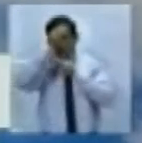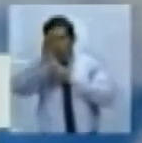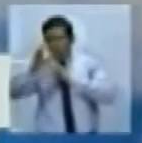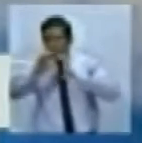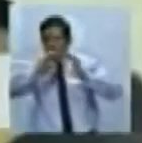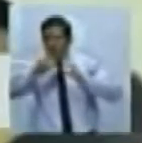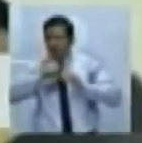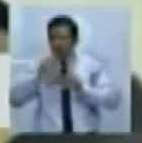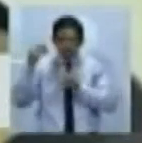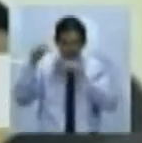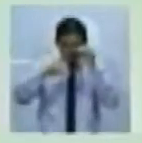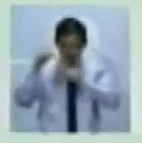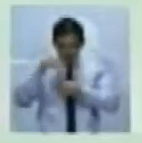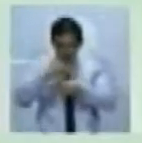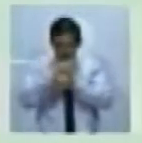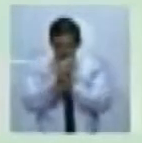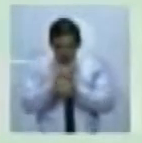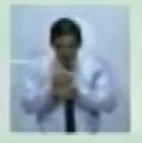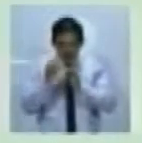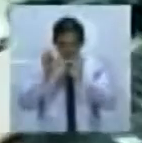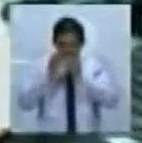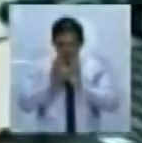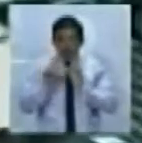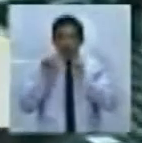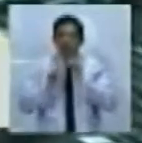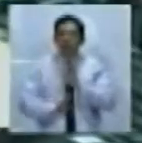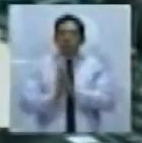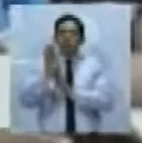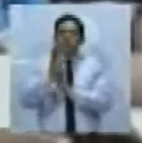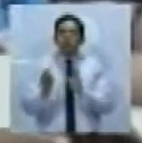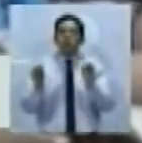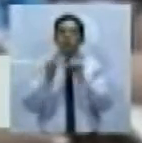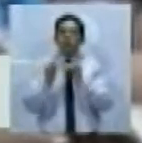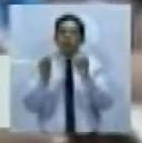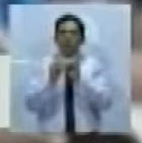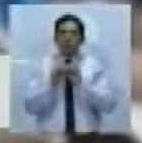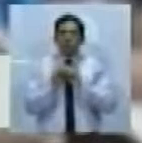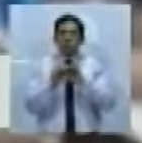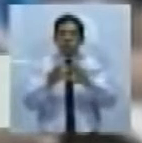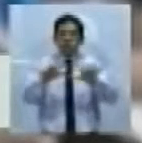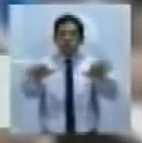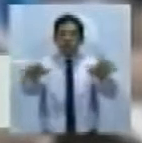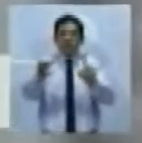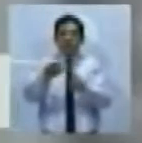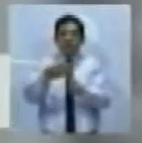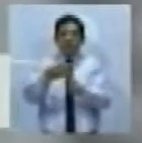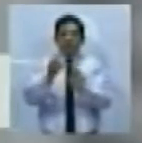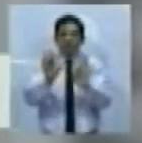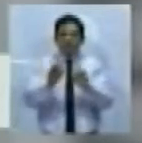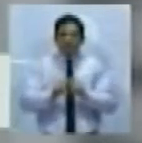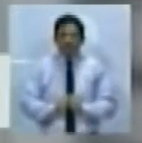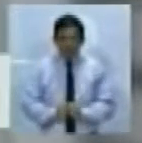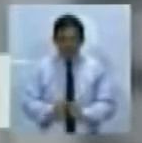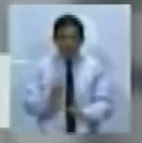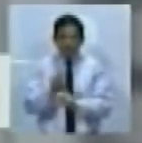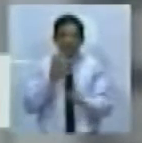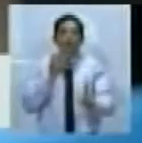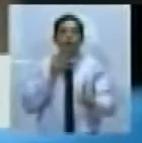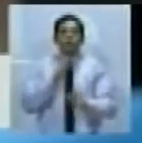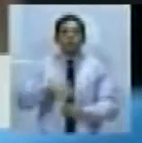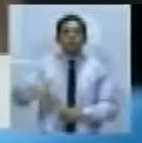y comunicación que irán de la mano con un incremento en la penetración de banda ancha, todo con un impacto en